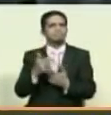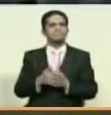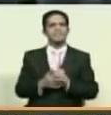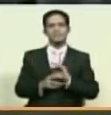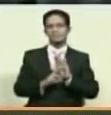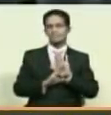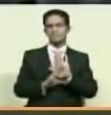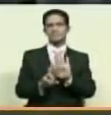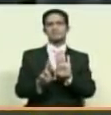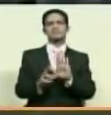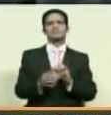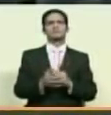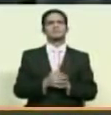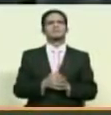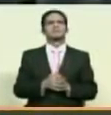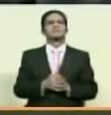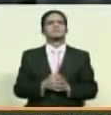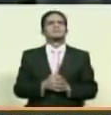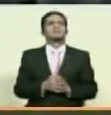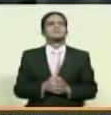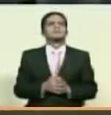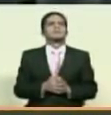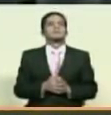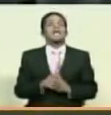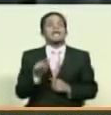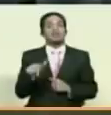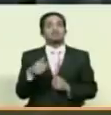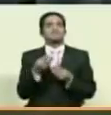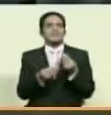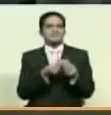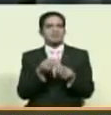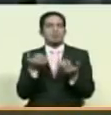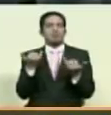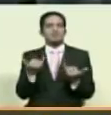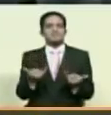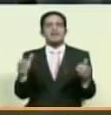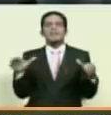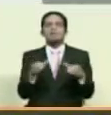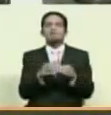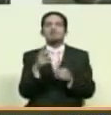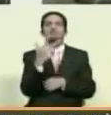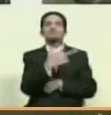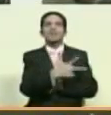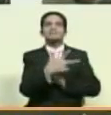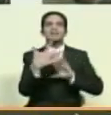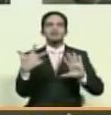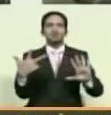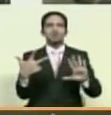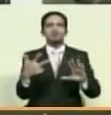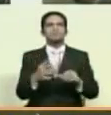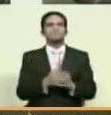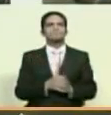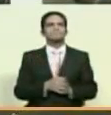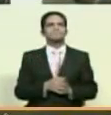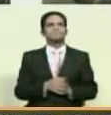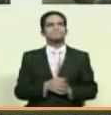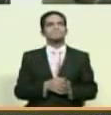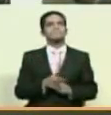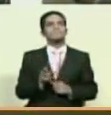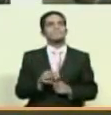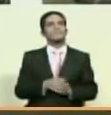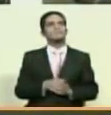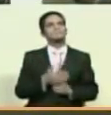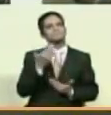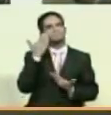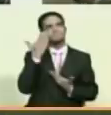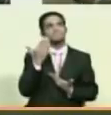de la diplomacia de paz venezolana. Esto está en desarrollo, la reunión 38 del Consejo de los Derechos Humanos, donde Venezuela ha llevado la voz, y ahí